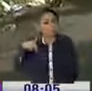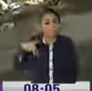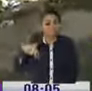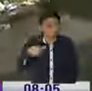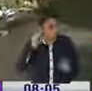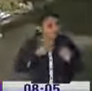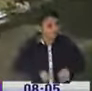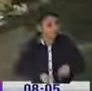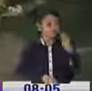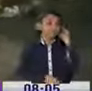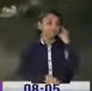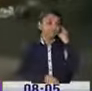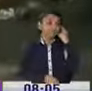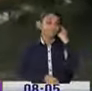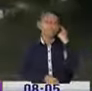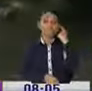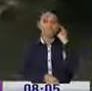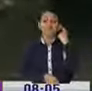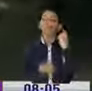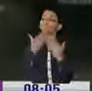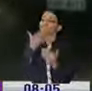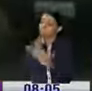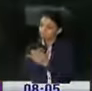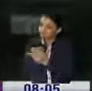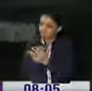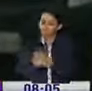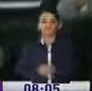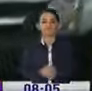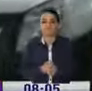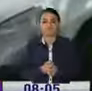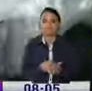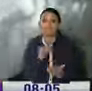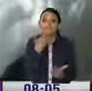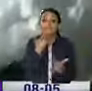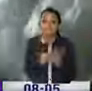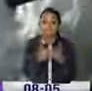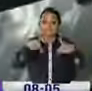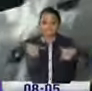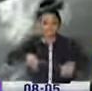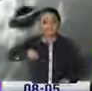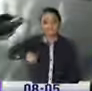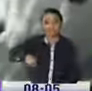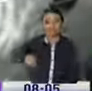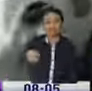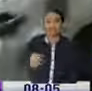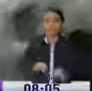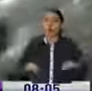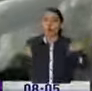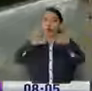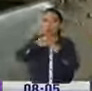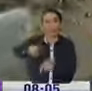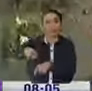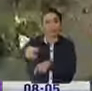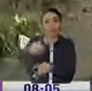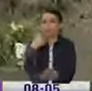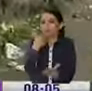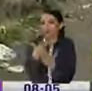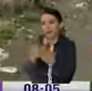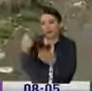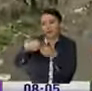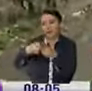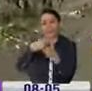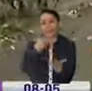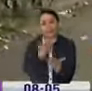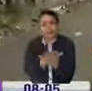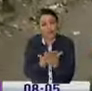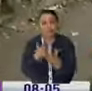aquí. Muchísimas gracias, agradecemos la presencia de este importante medio de comunicación. Yo